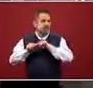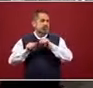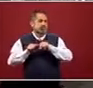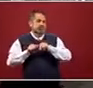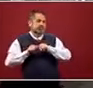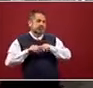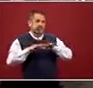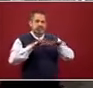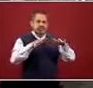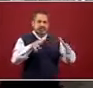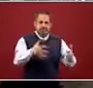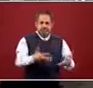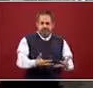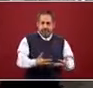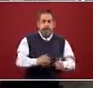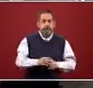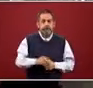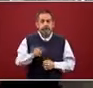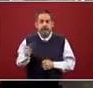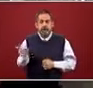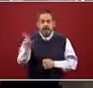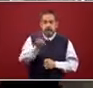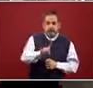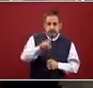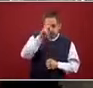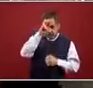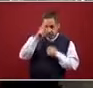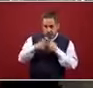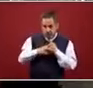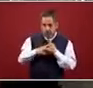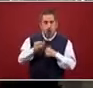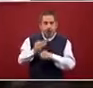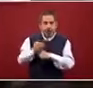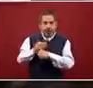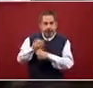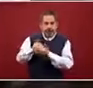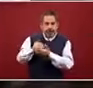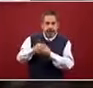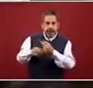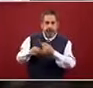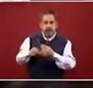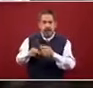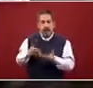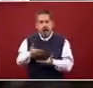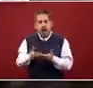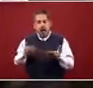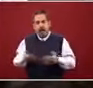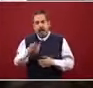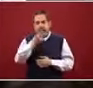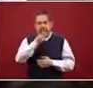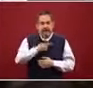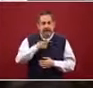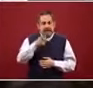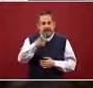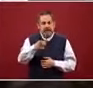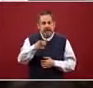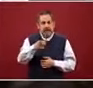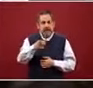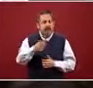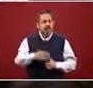¿no? Después pasó a Europa, donde se está desarrollando. Y ahora usted nos dice que